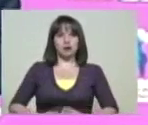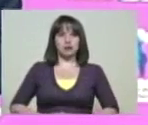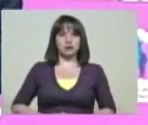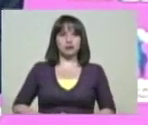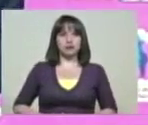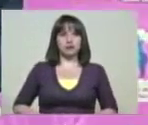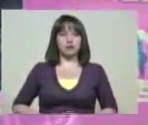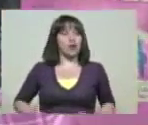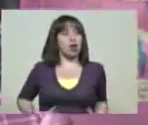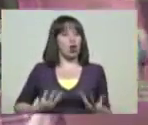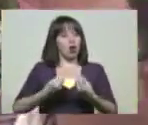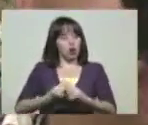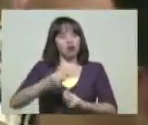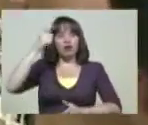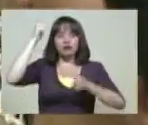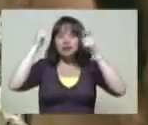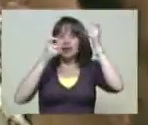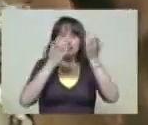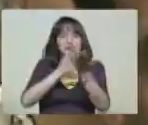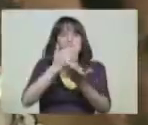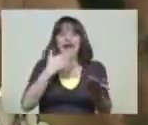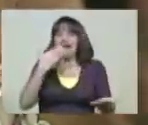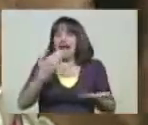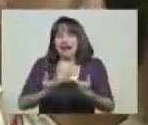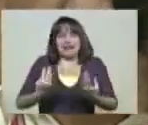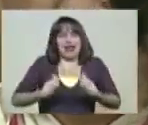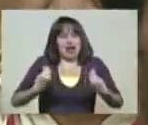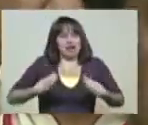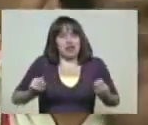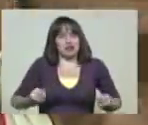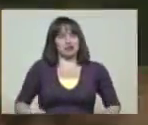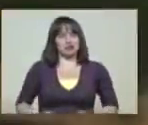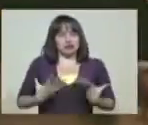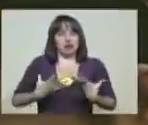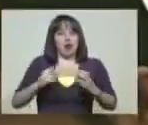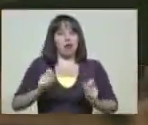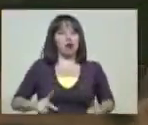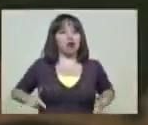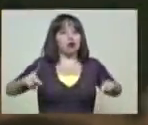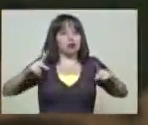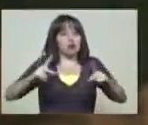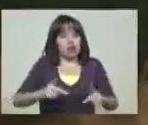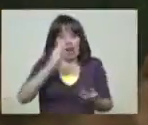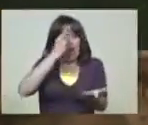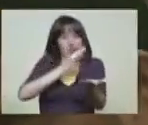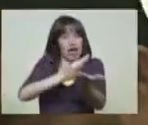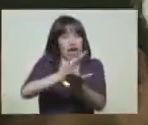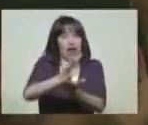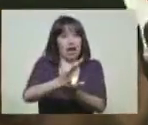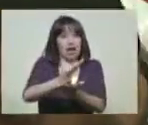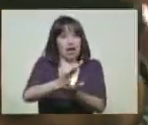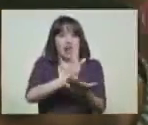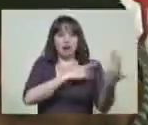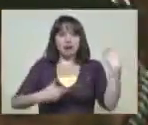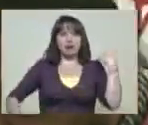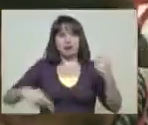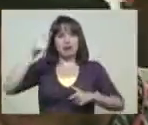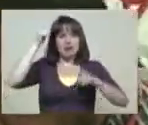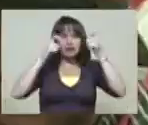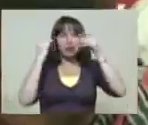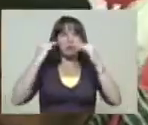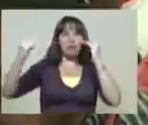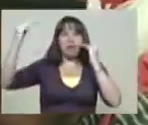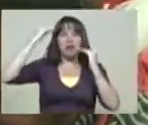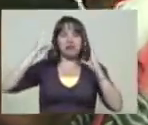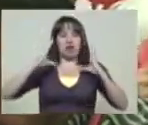el comandante chávez le doy gracias a la vida que me haya dado la oportunidad he sido leal en